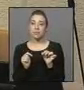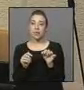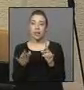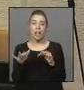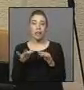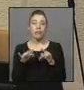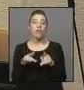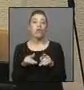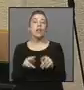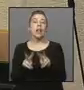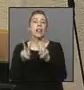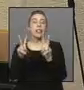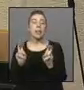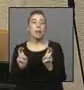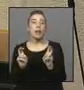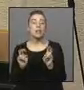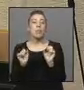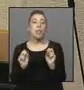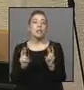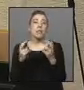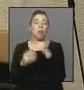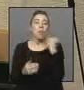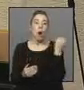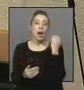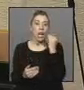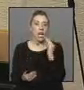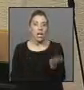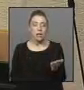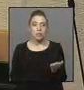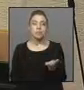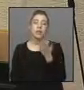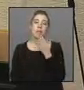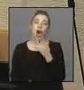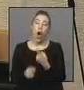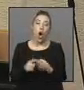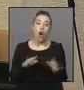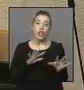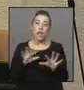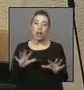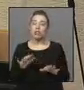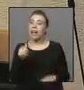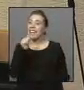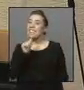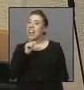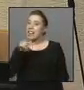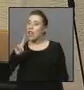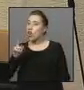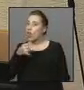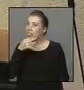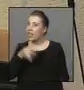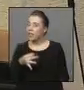la mortalidad infantil. Pero quiero agregar un elemento que aquí no se ha señalado.